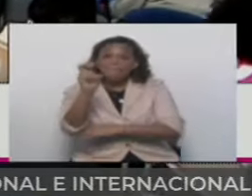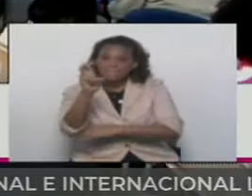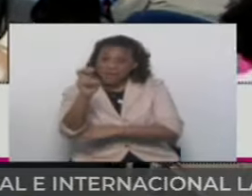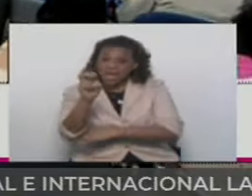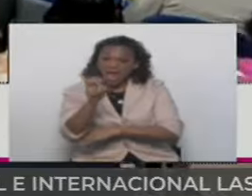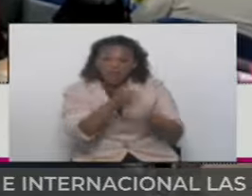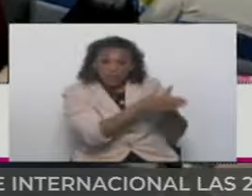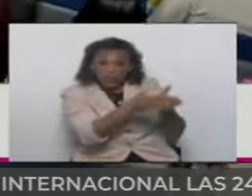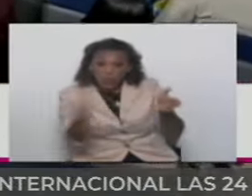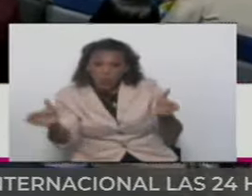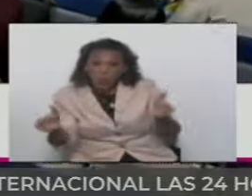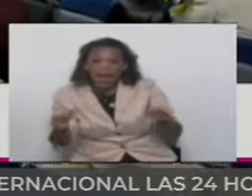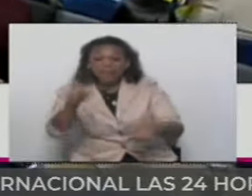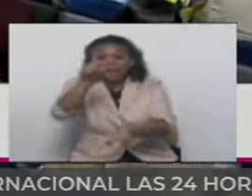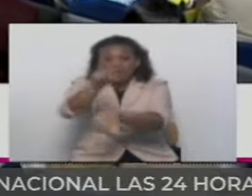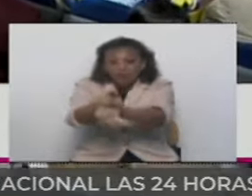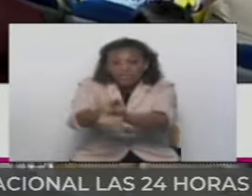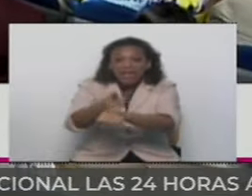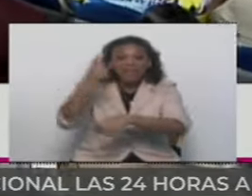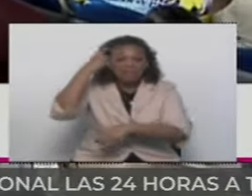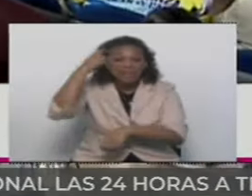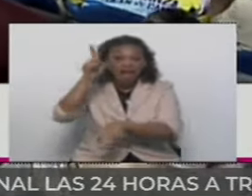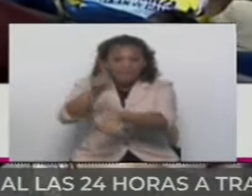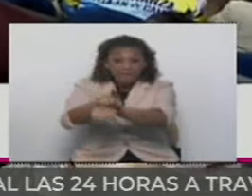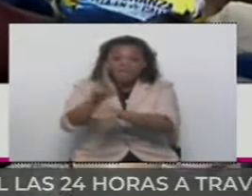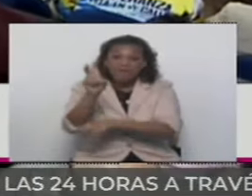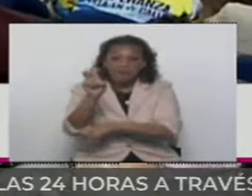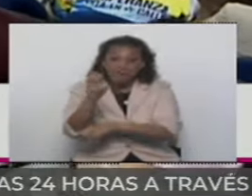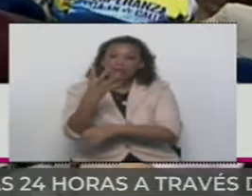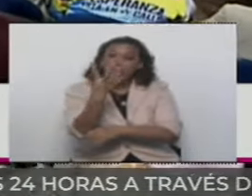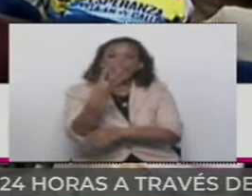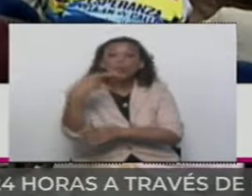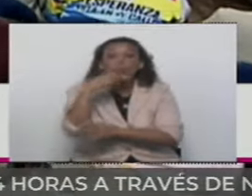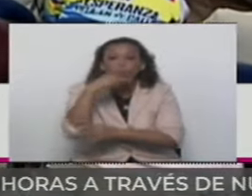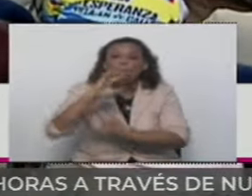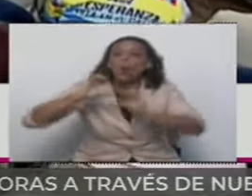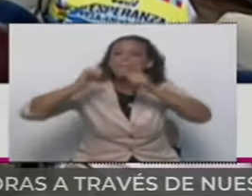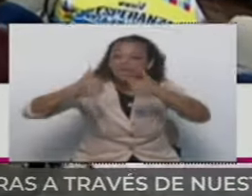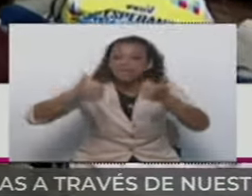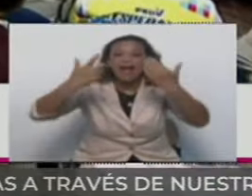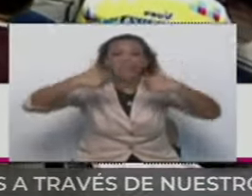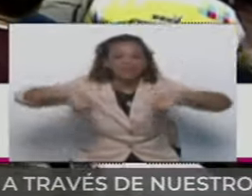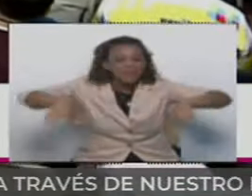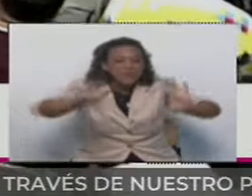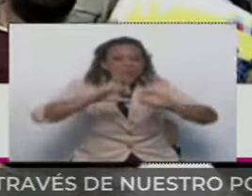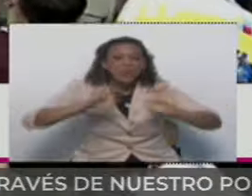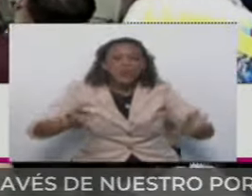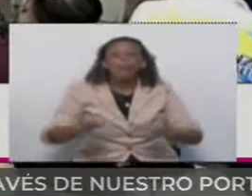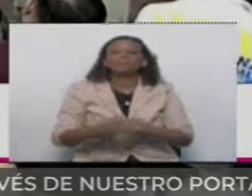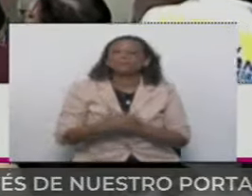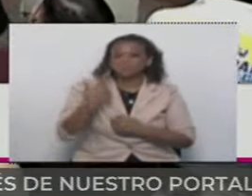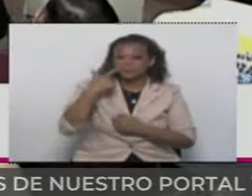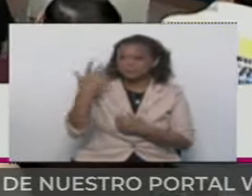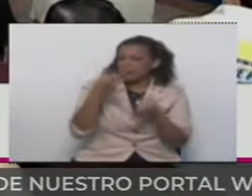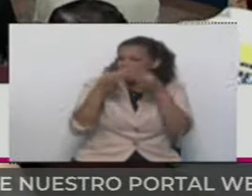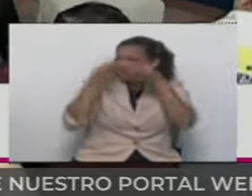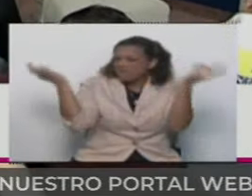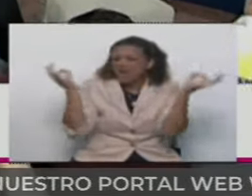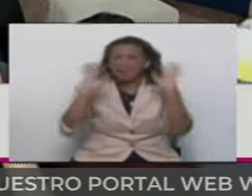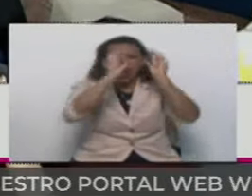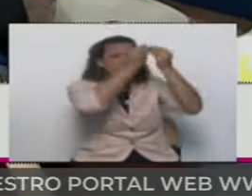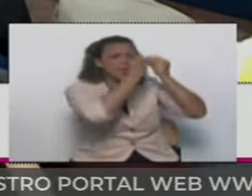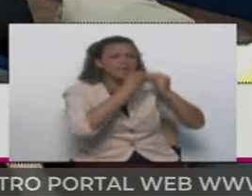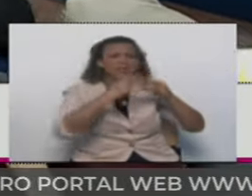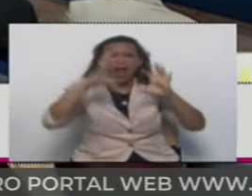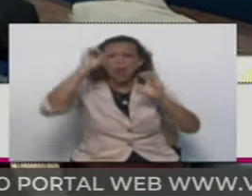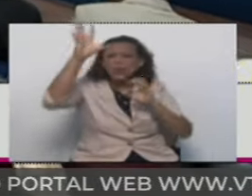vamos a estar en el Fuerte Tiuna, el día viernes, dándole también inicio a la Navidad allí en el Fuerte Tiuna, que está espectacular, ya está